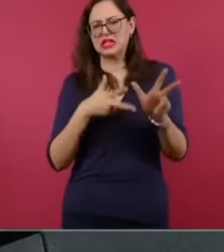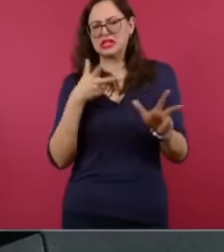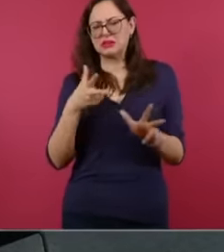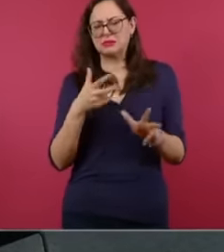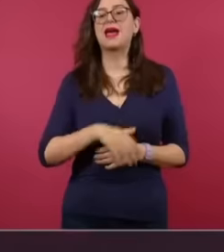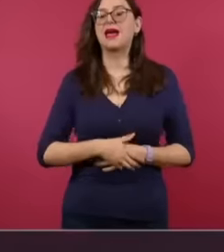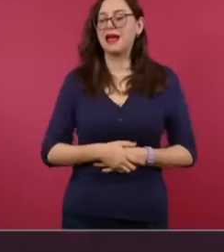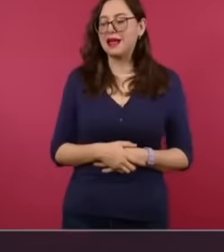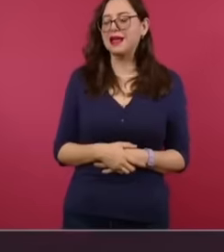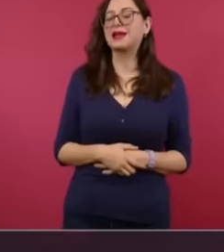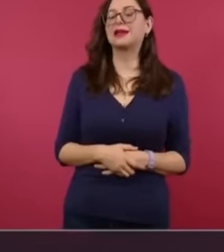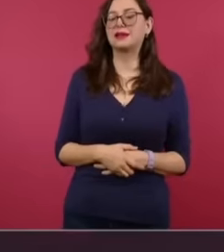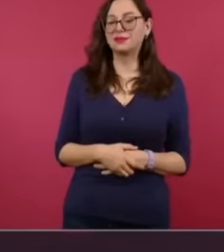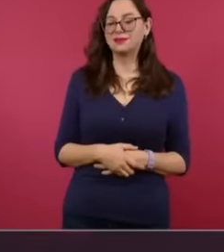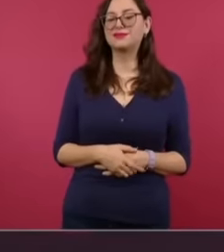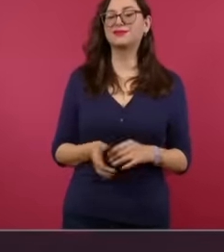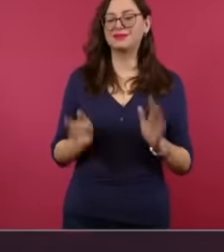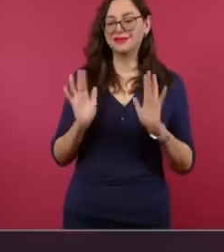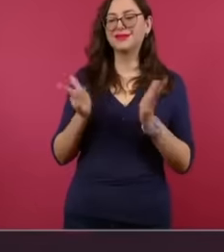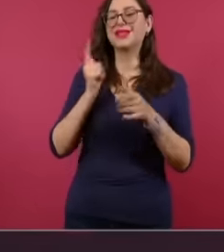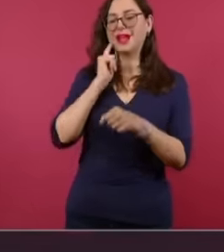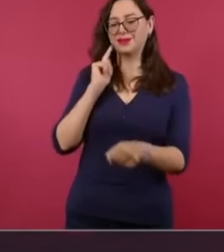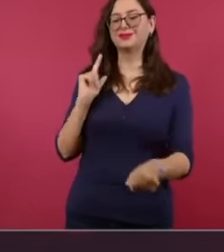tomar agua.